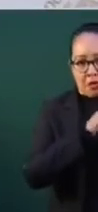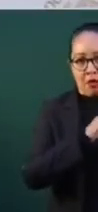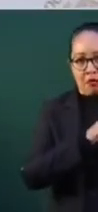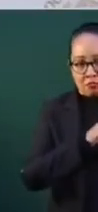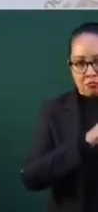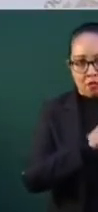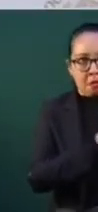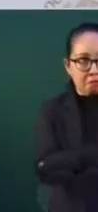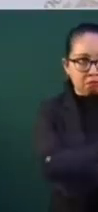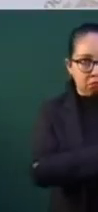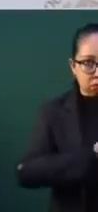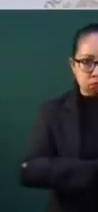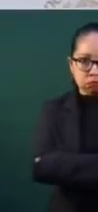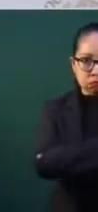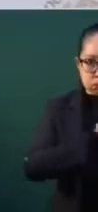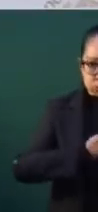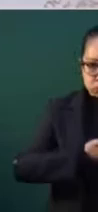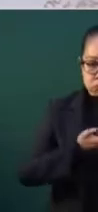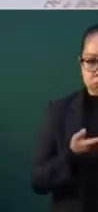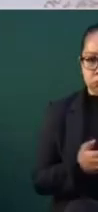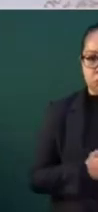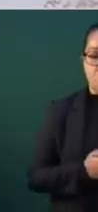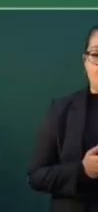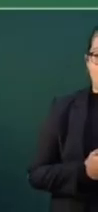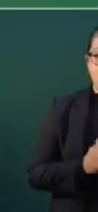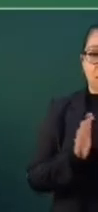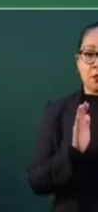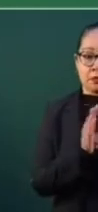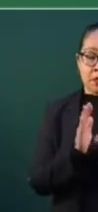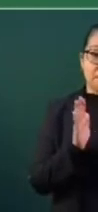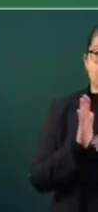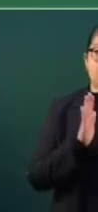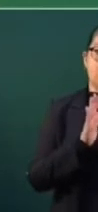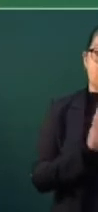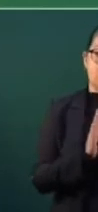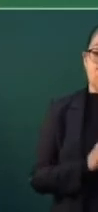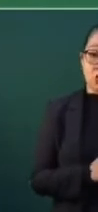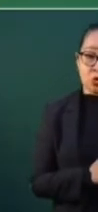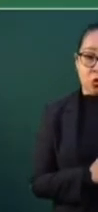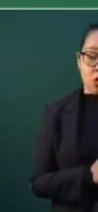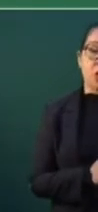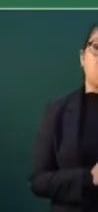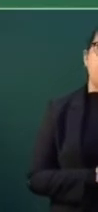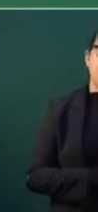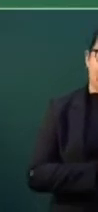4 mil millones de dólares por mes.